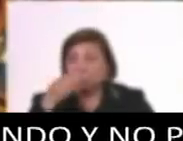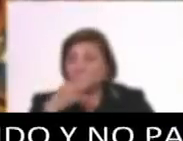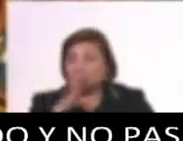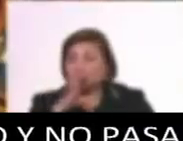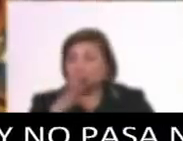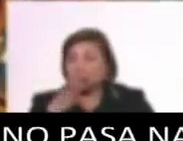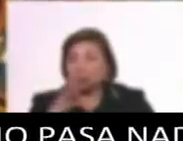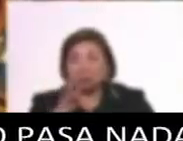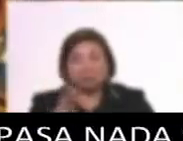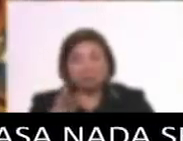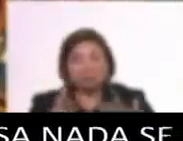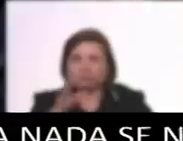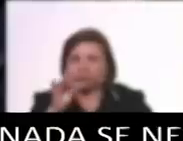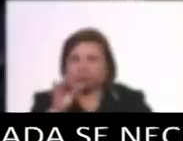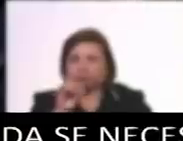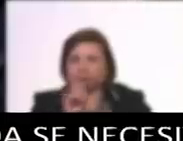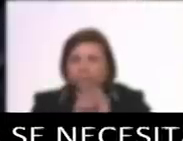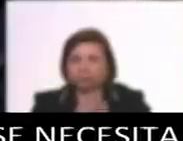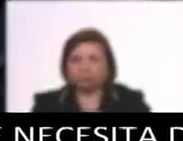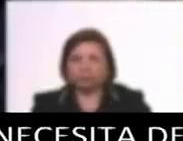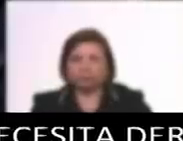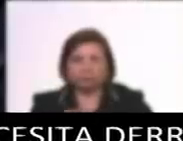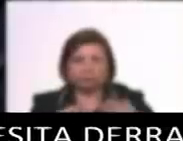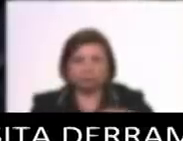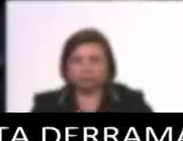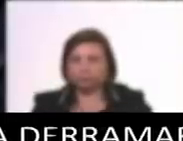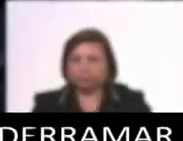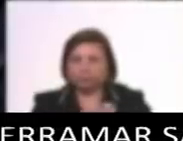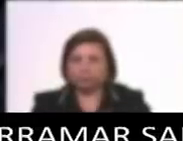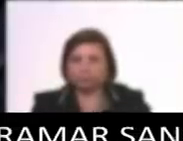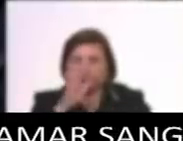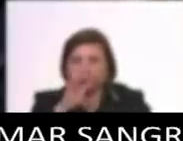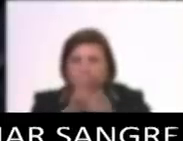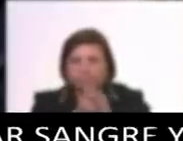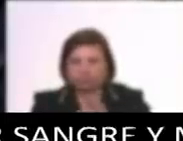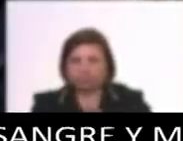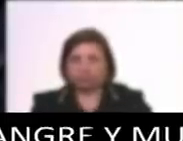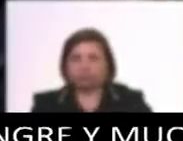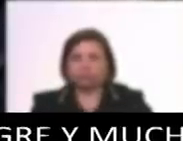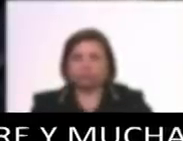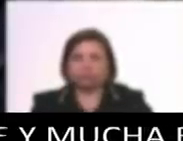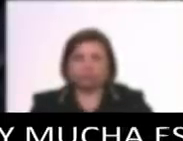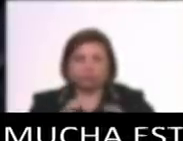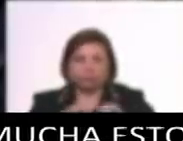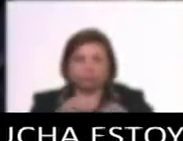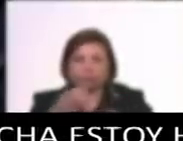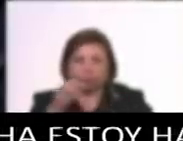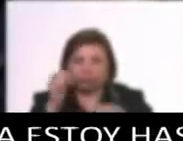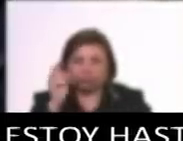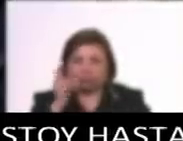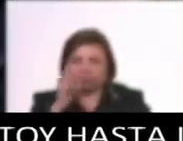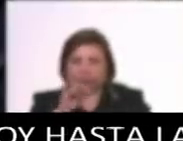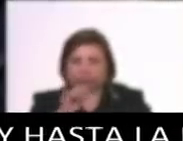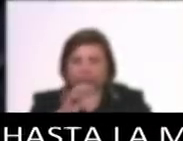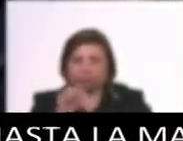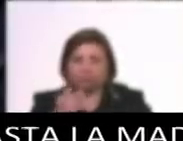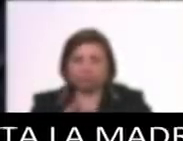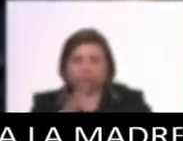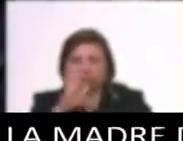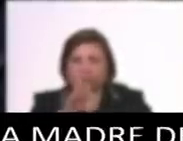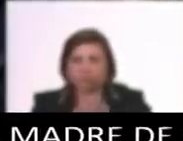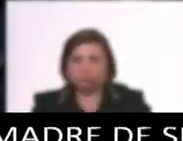acuerdo a lo que se debatió, constituyen una violación al derecho internacional en perjuicio de la República del